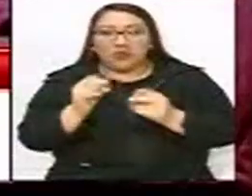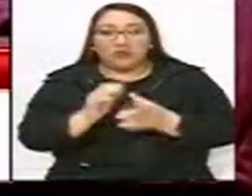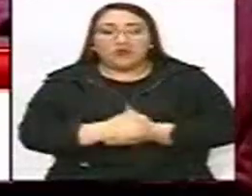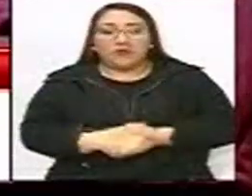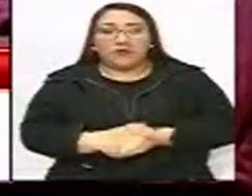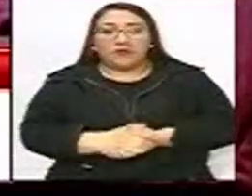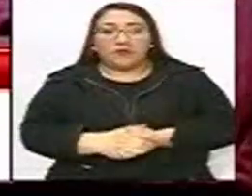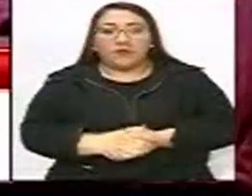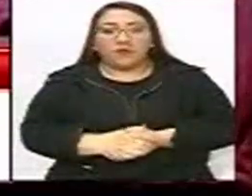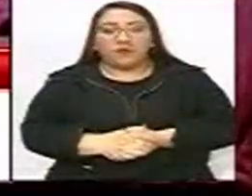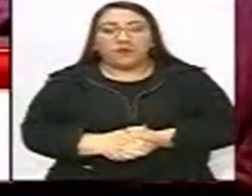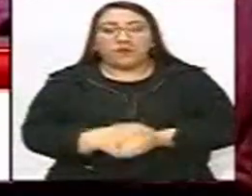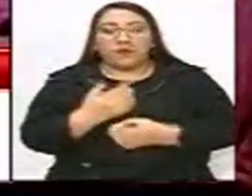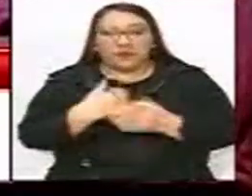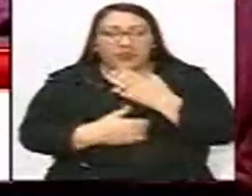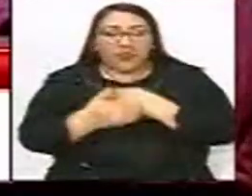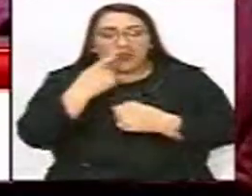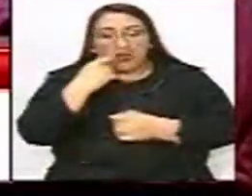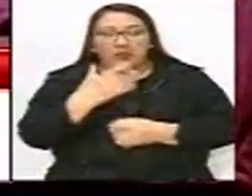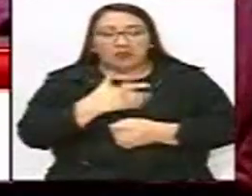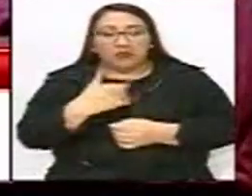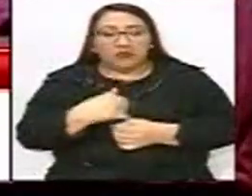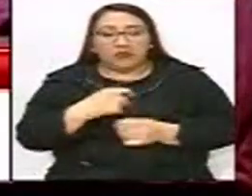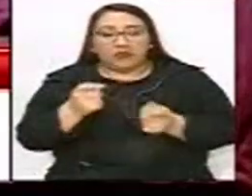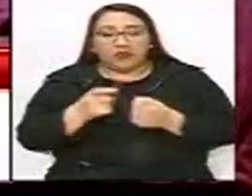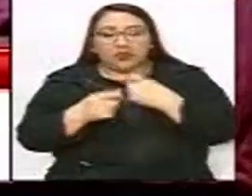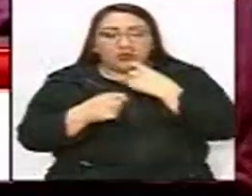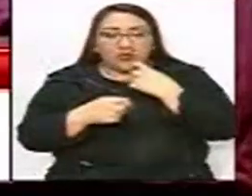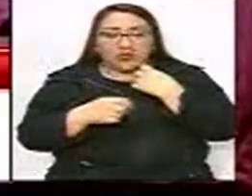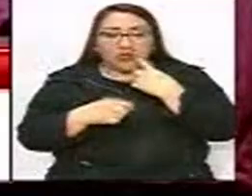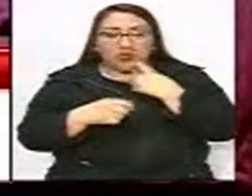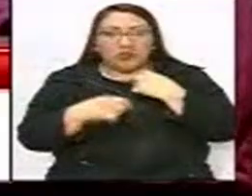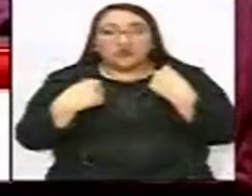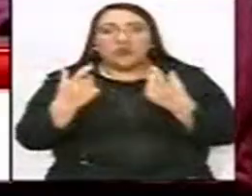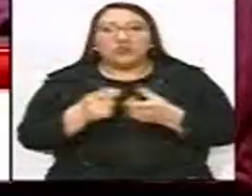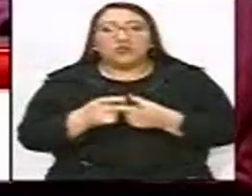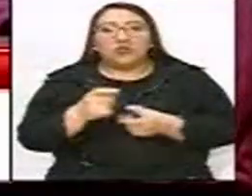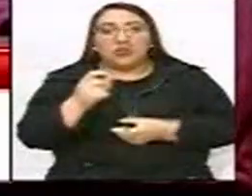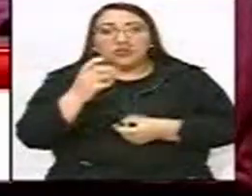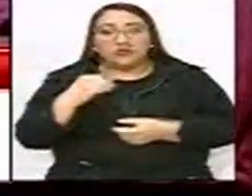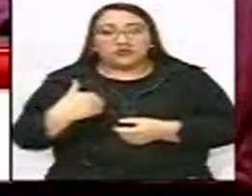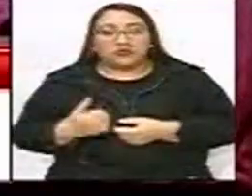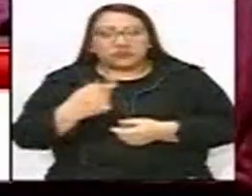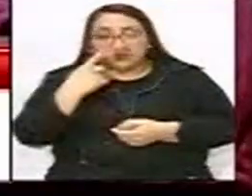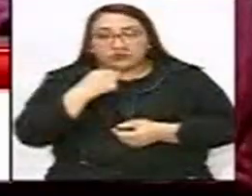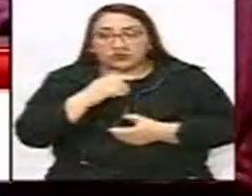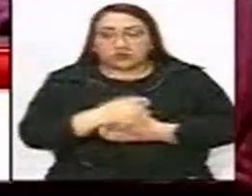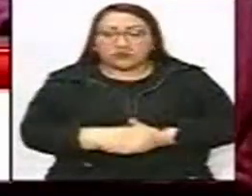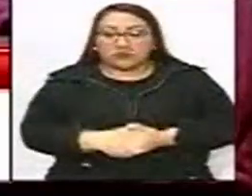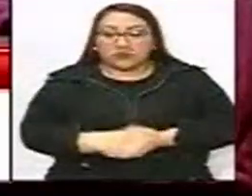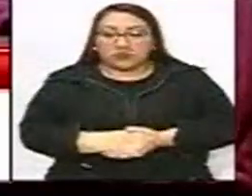Buenos días, señor presidente. Buenos días, señores congresistas, señoras y señores.